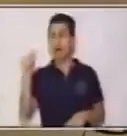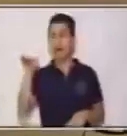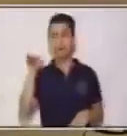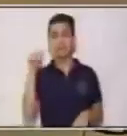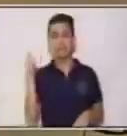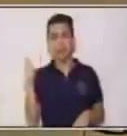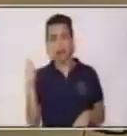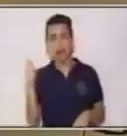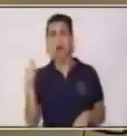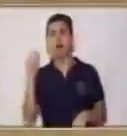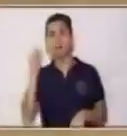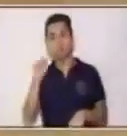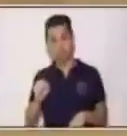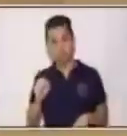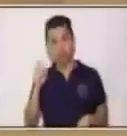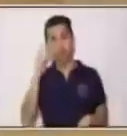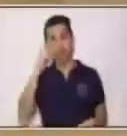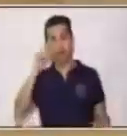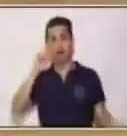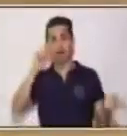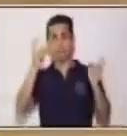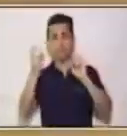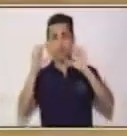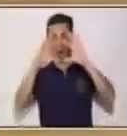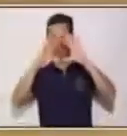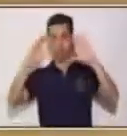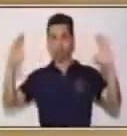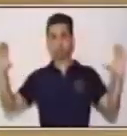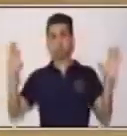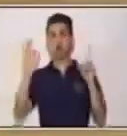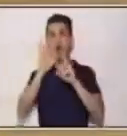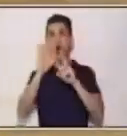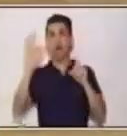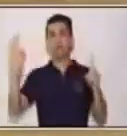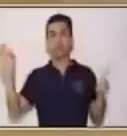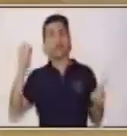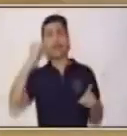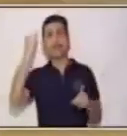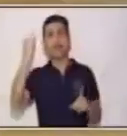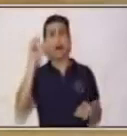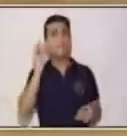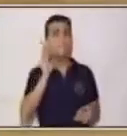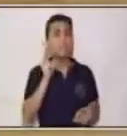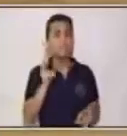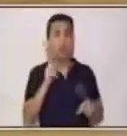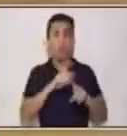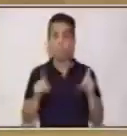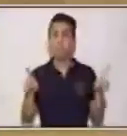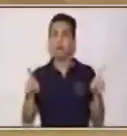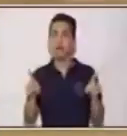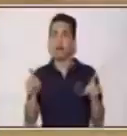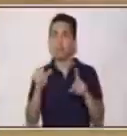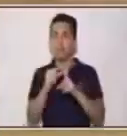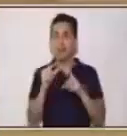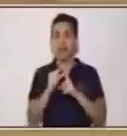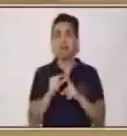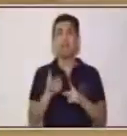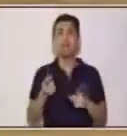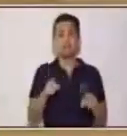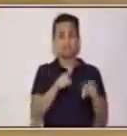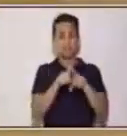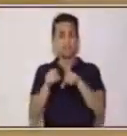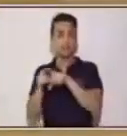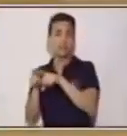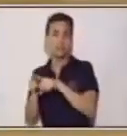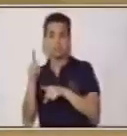podemos cambiar la expresión, pero no la idea. Y la forma en la que utilices las palabras o